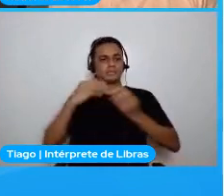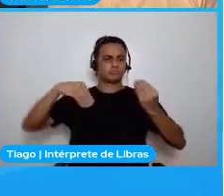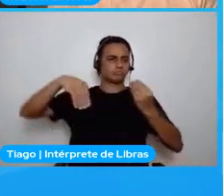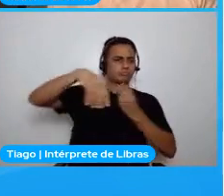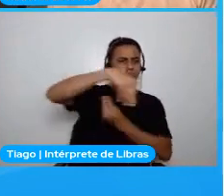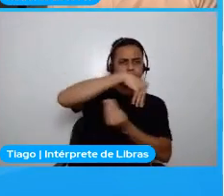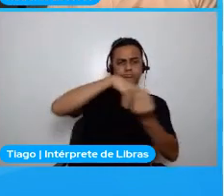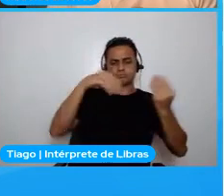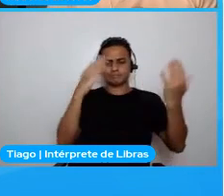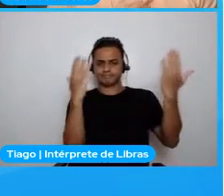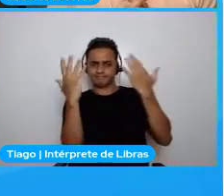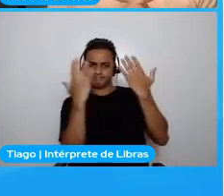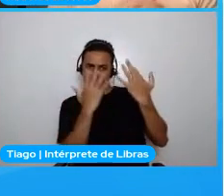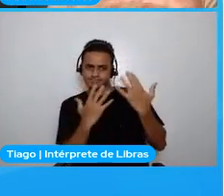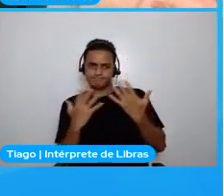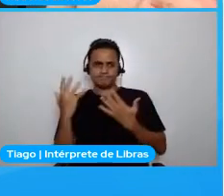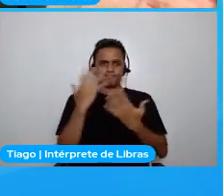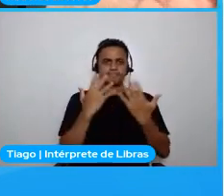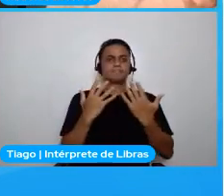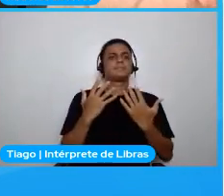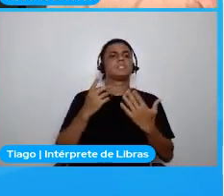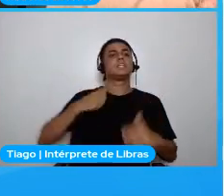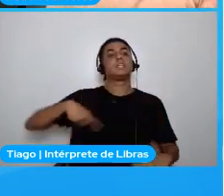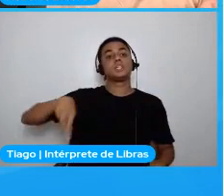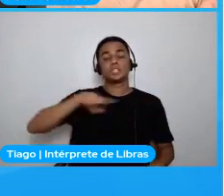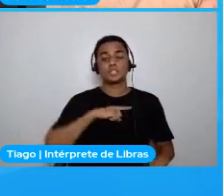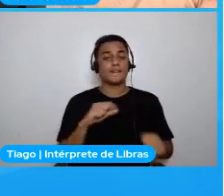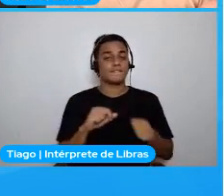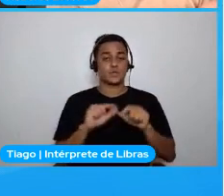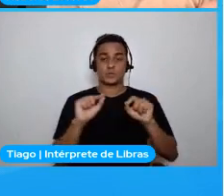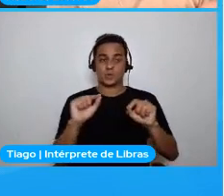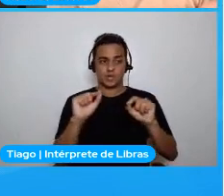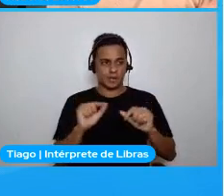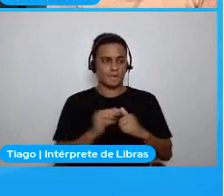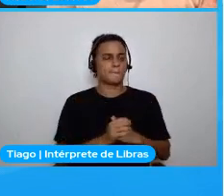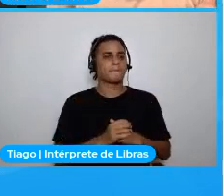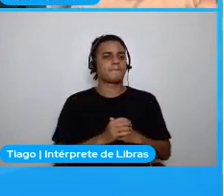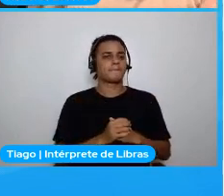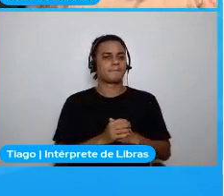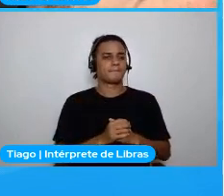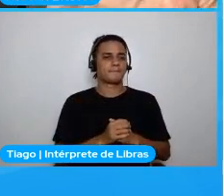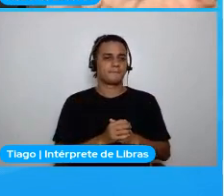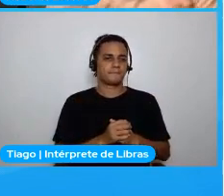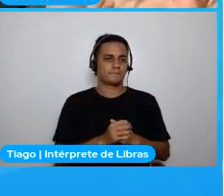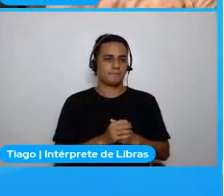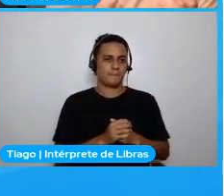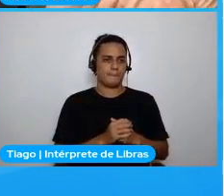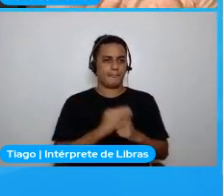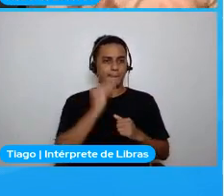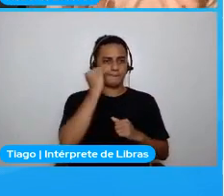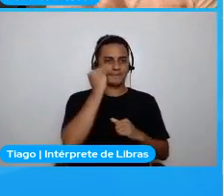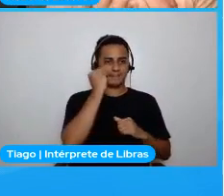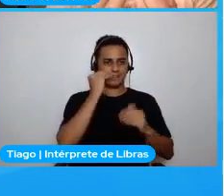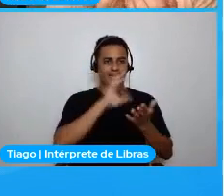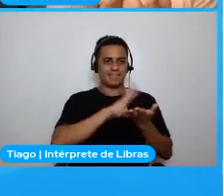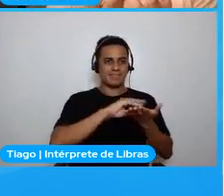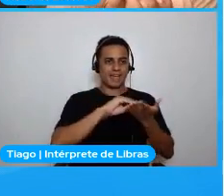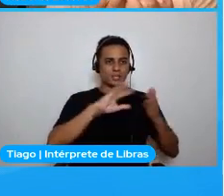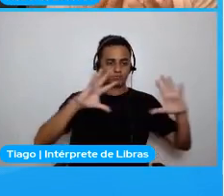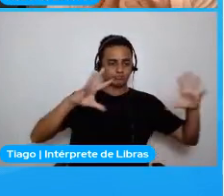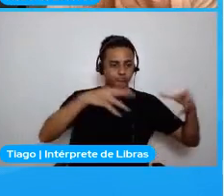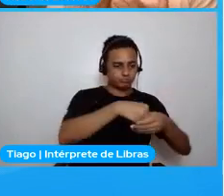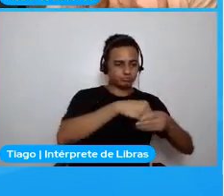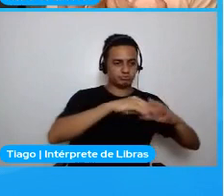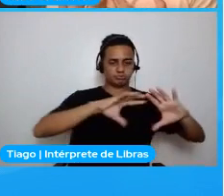los datos y lo que hacemos ahora es esta suerte de agrupar mis datos por provincia,